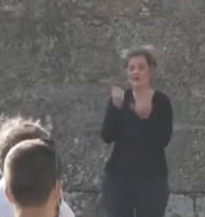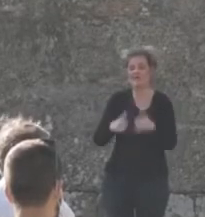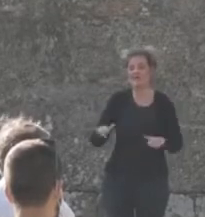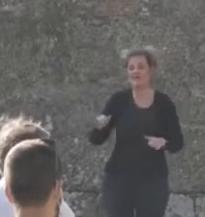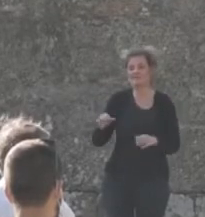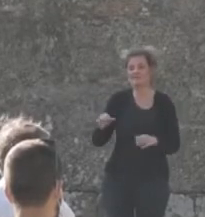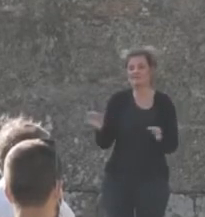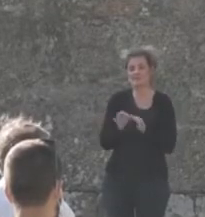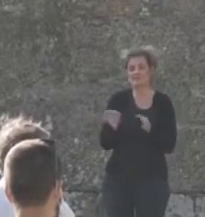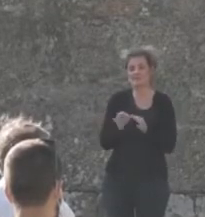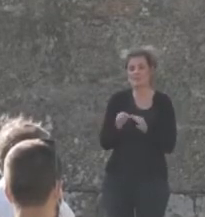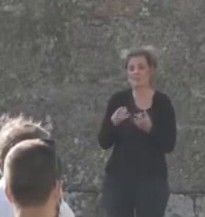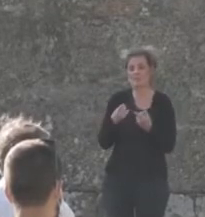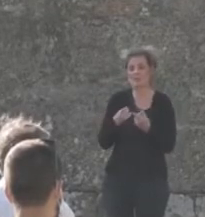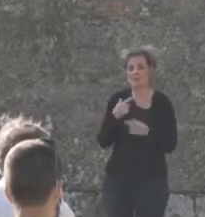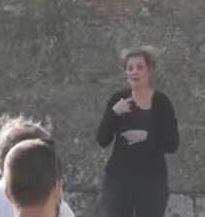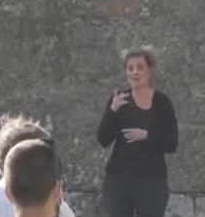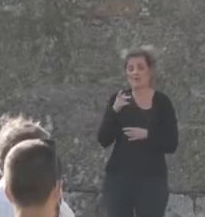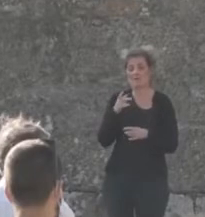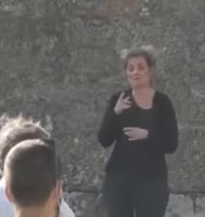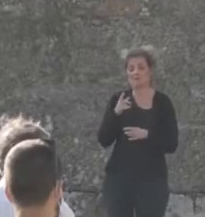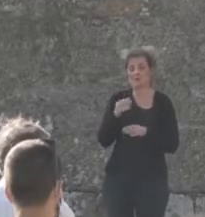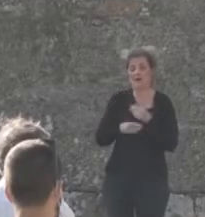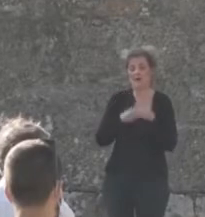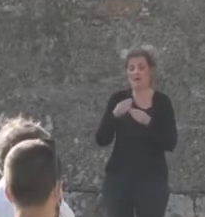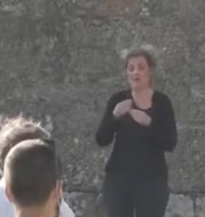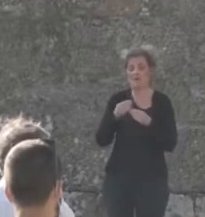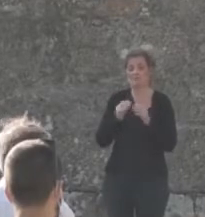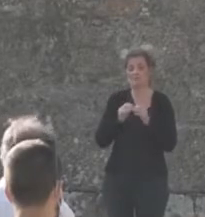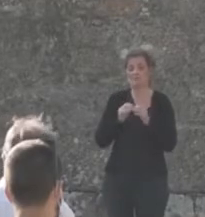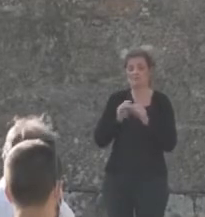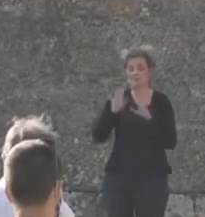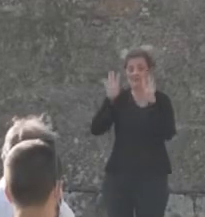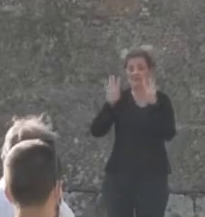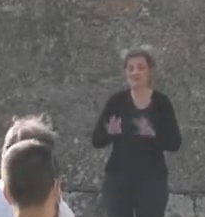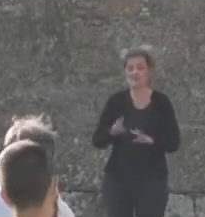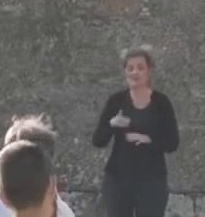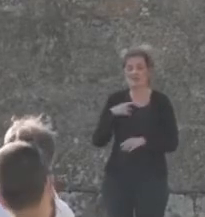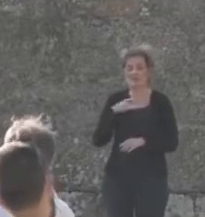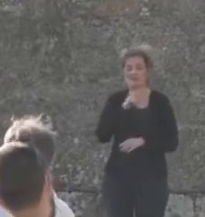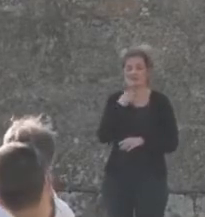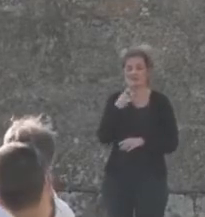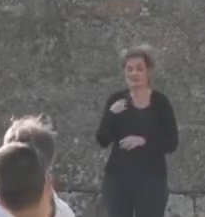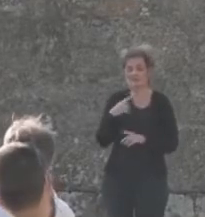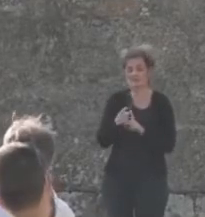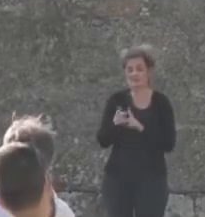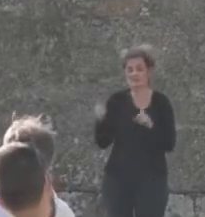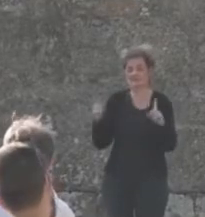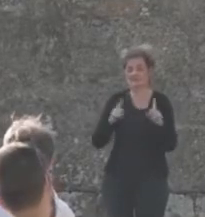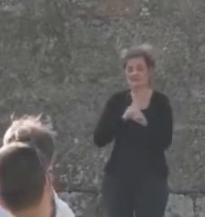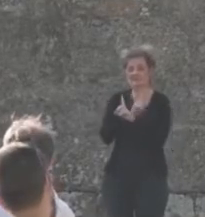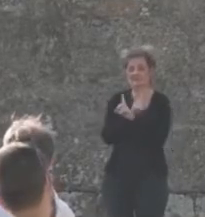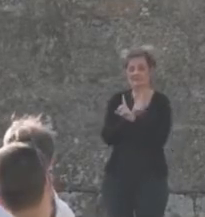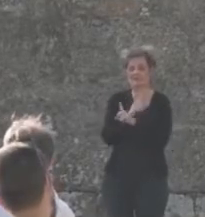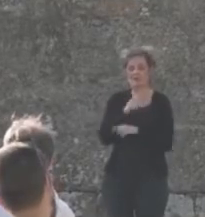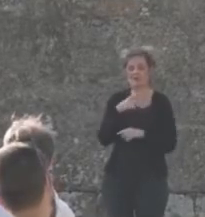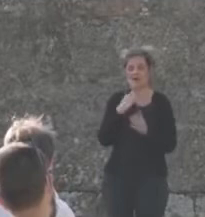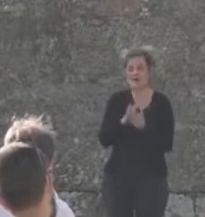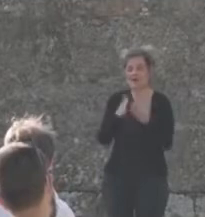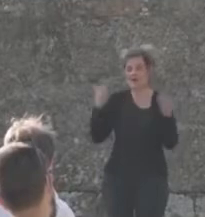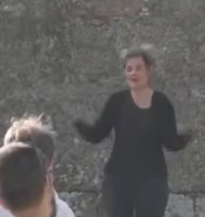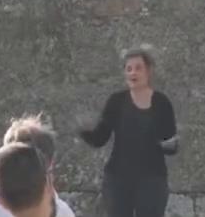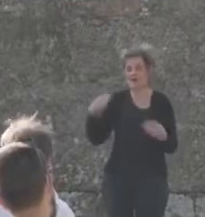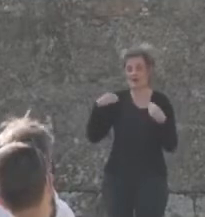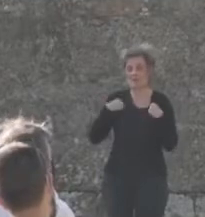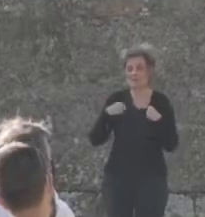día de San Simón cunha función religiosa. Meu pai estaba ali, detrás do carrilán, que era un dos evangélicos de Marín